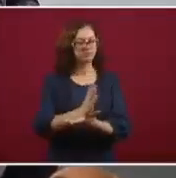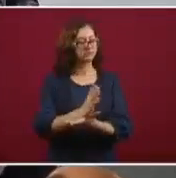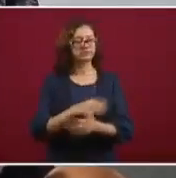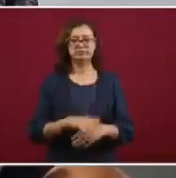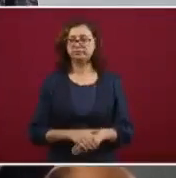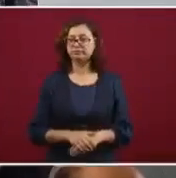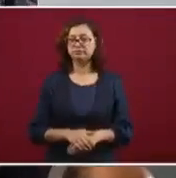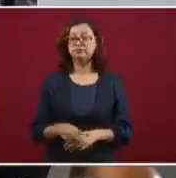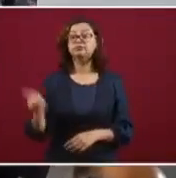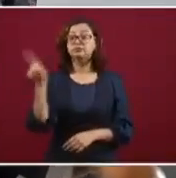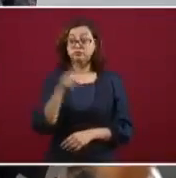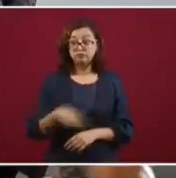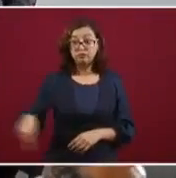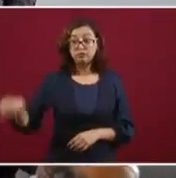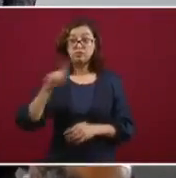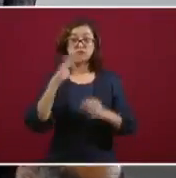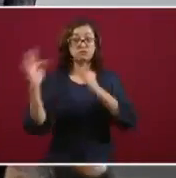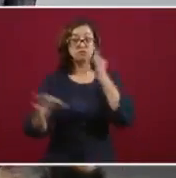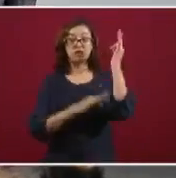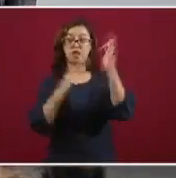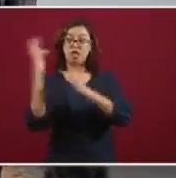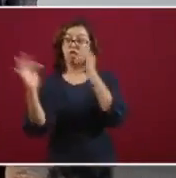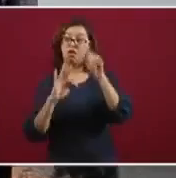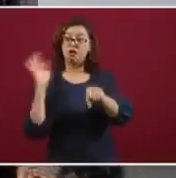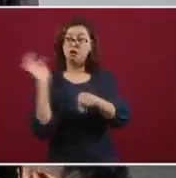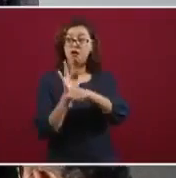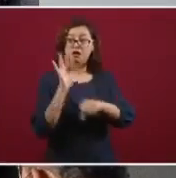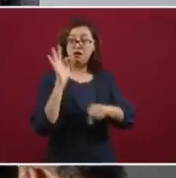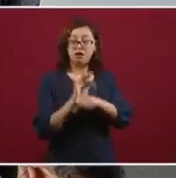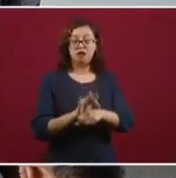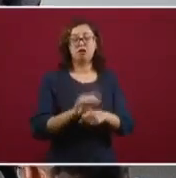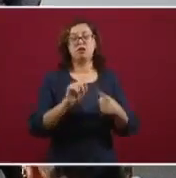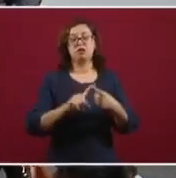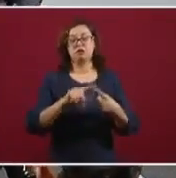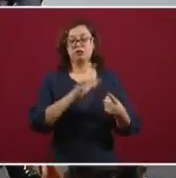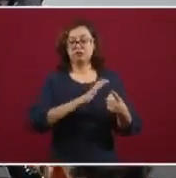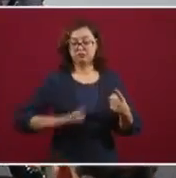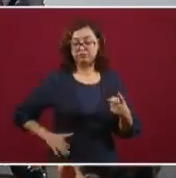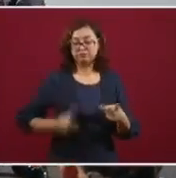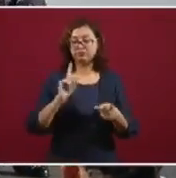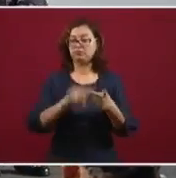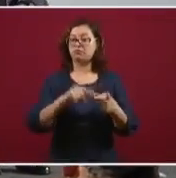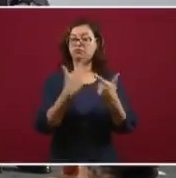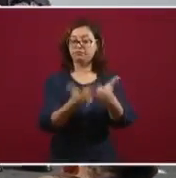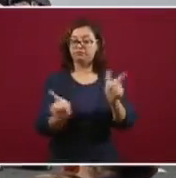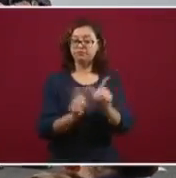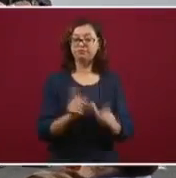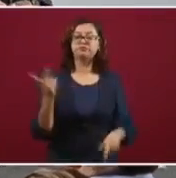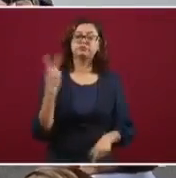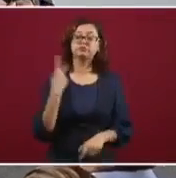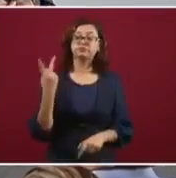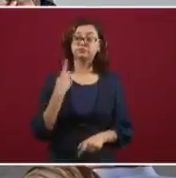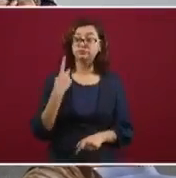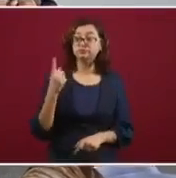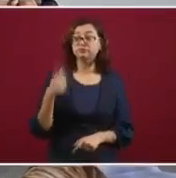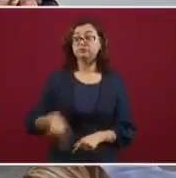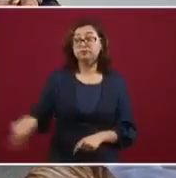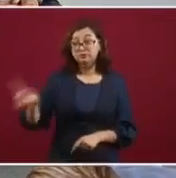participe favoreciendo a candidatos, a partidos, el que se meta